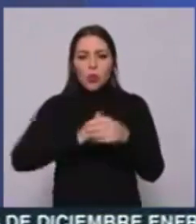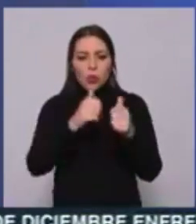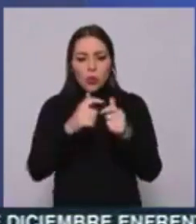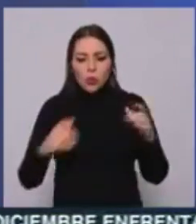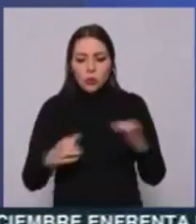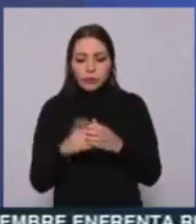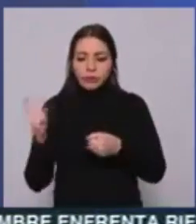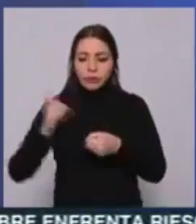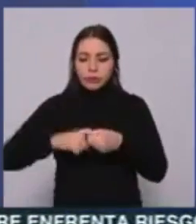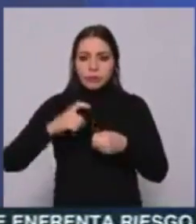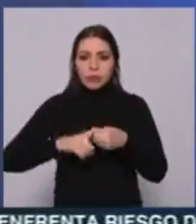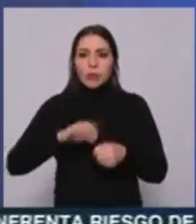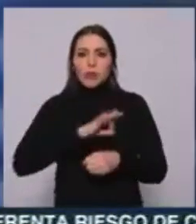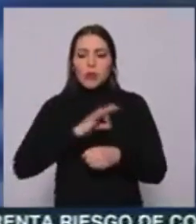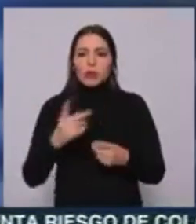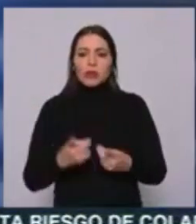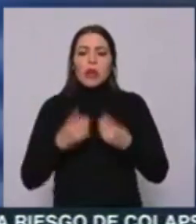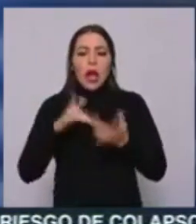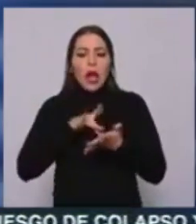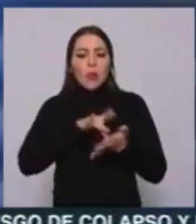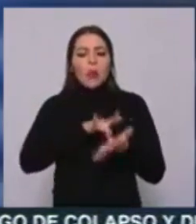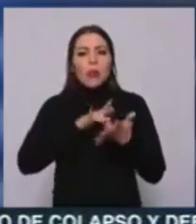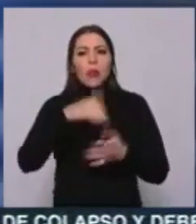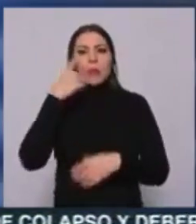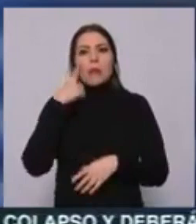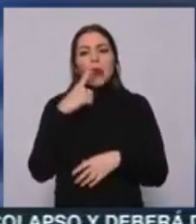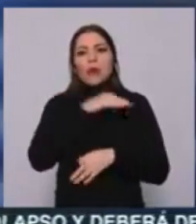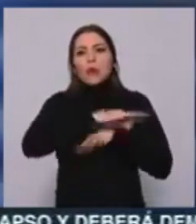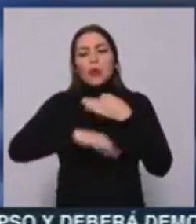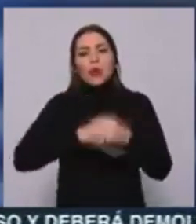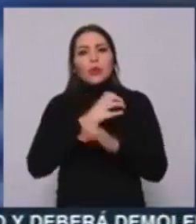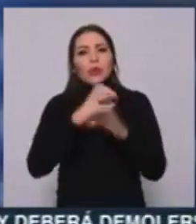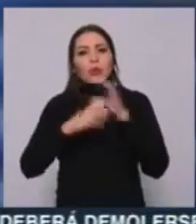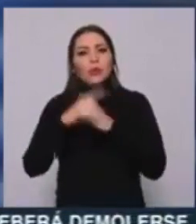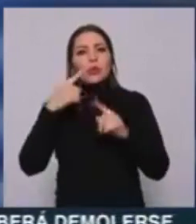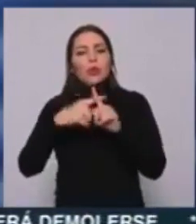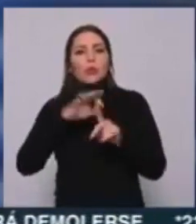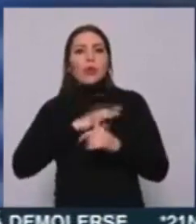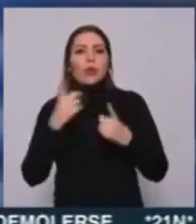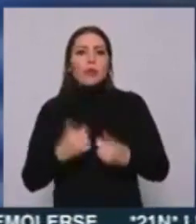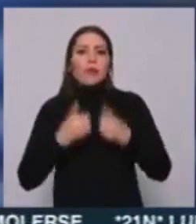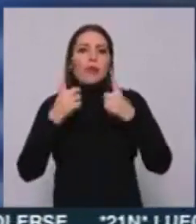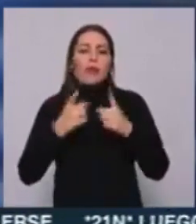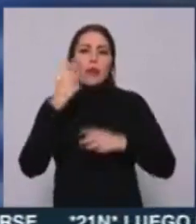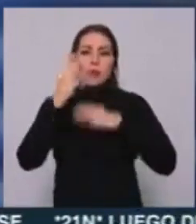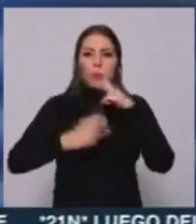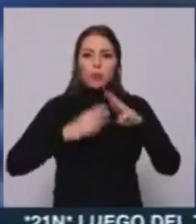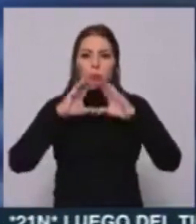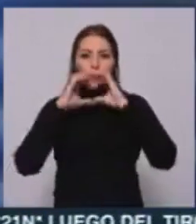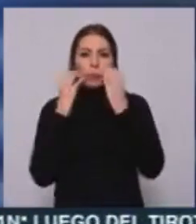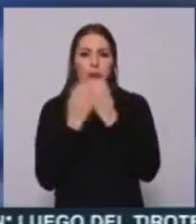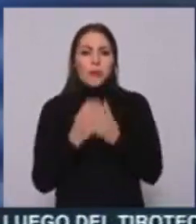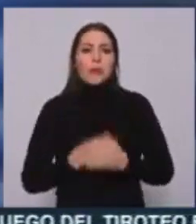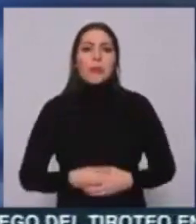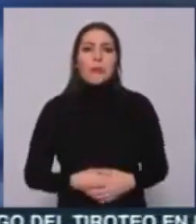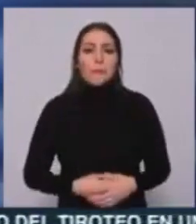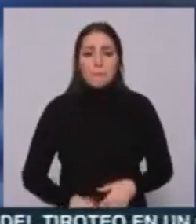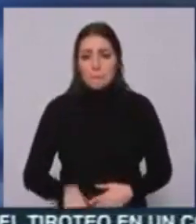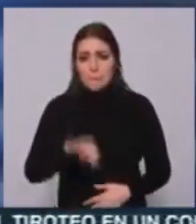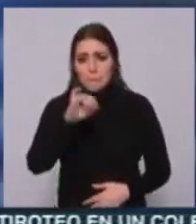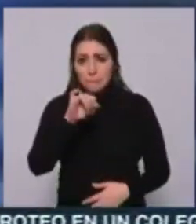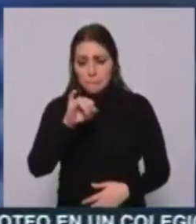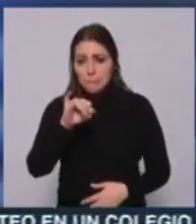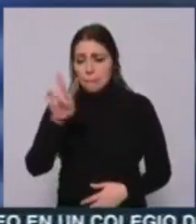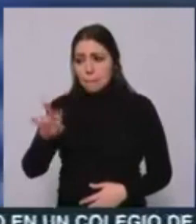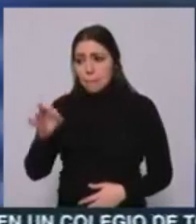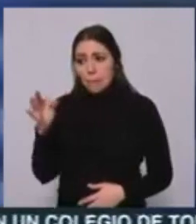que dar. Absolutamente, Feli, es así. Y hay problemas que no pueden ser resueltos por un país solamente,